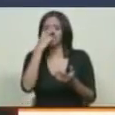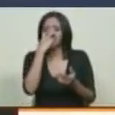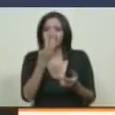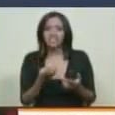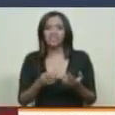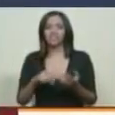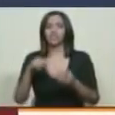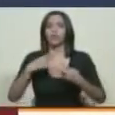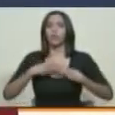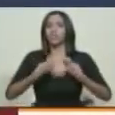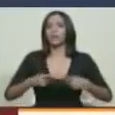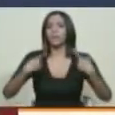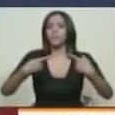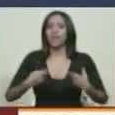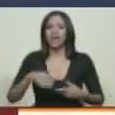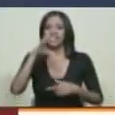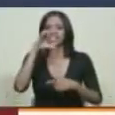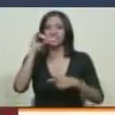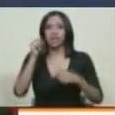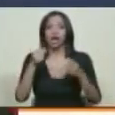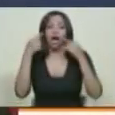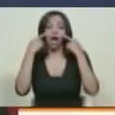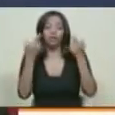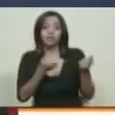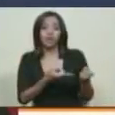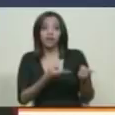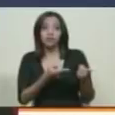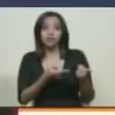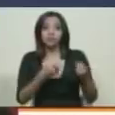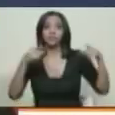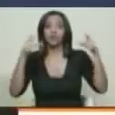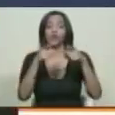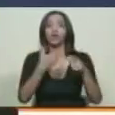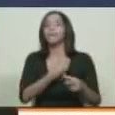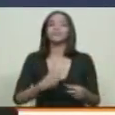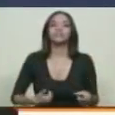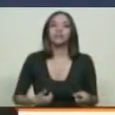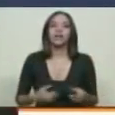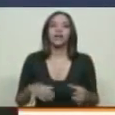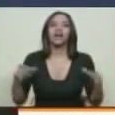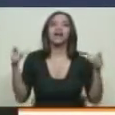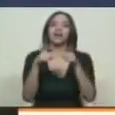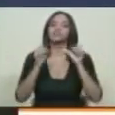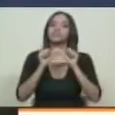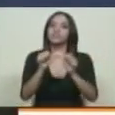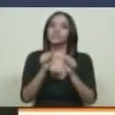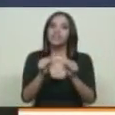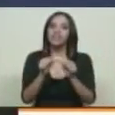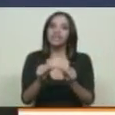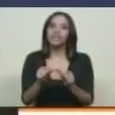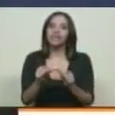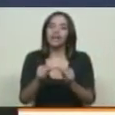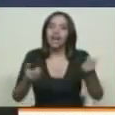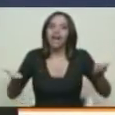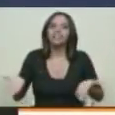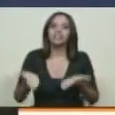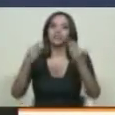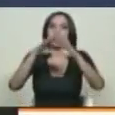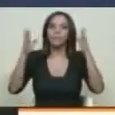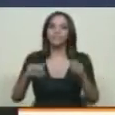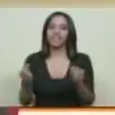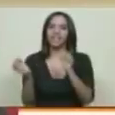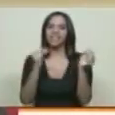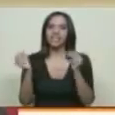que son de la CIA, que ahí está. Se reunieron con el presidente, han seguido en reuniones, se ha mantenido una mesa de diálogo con